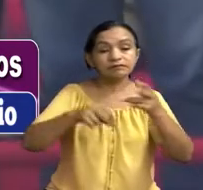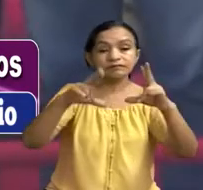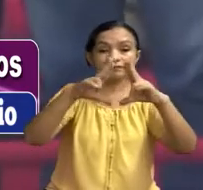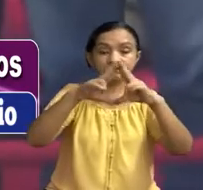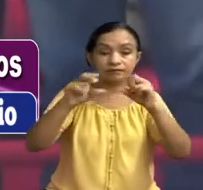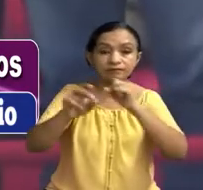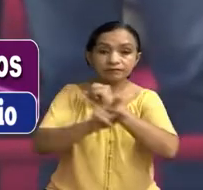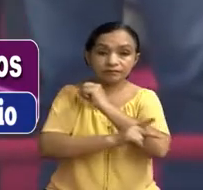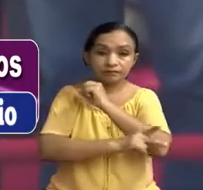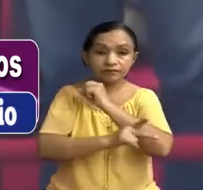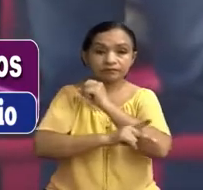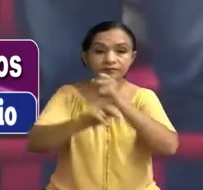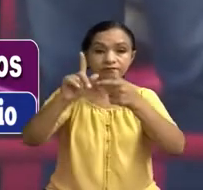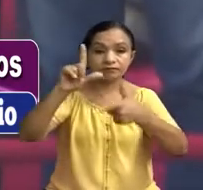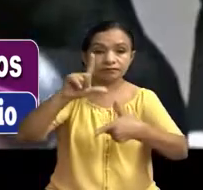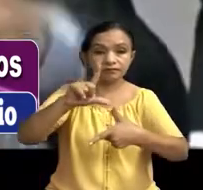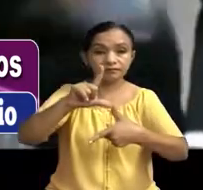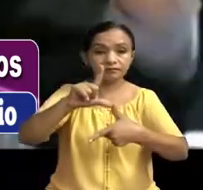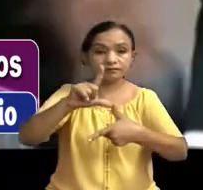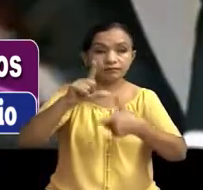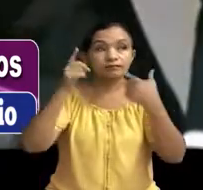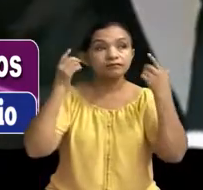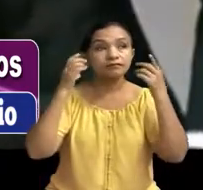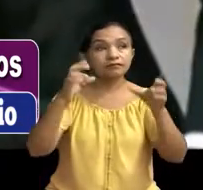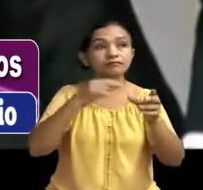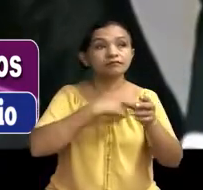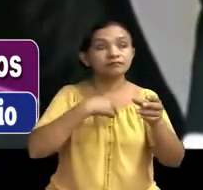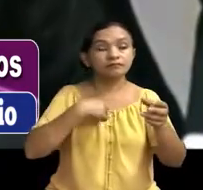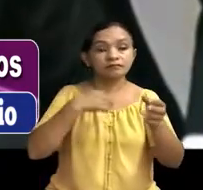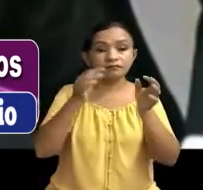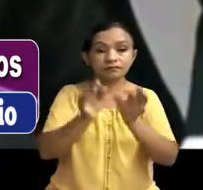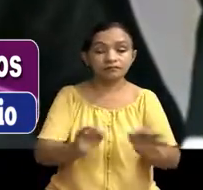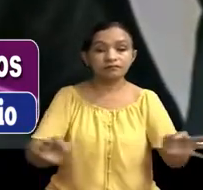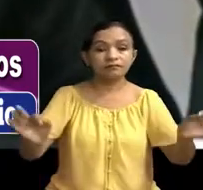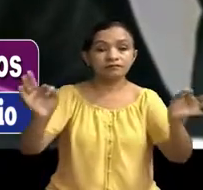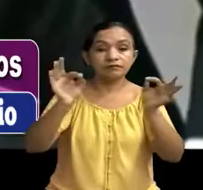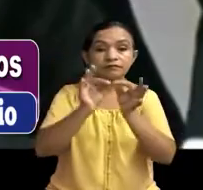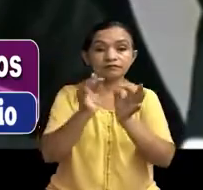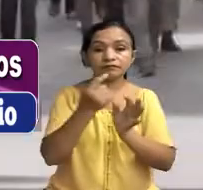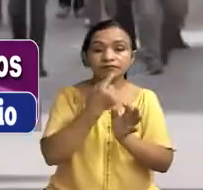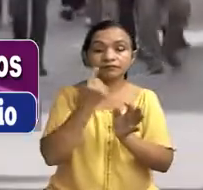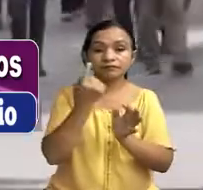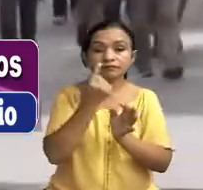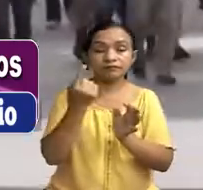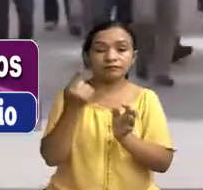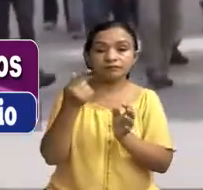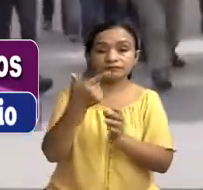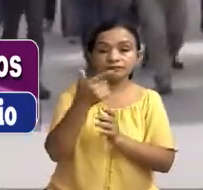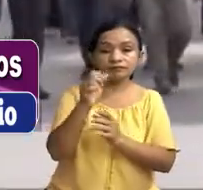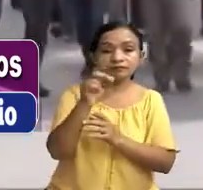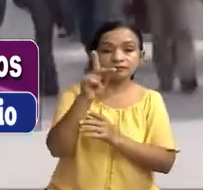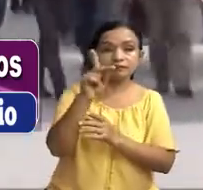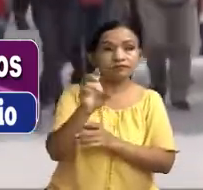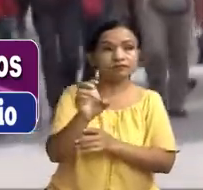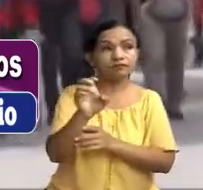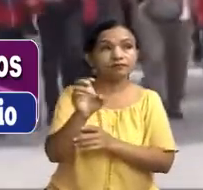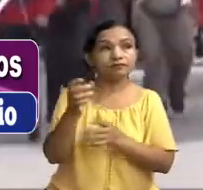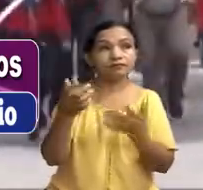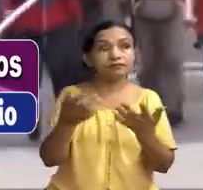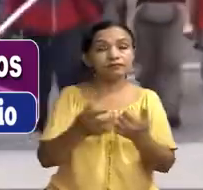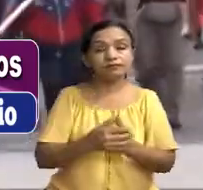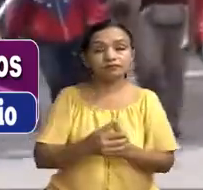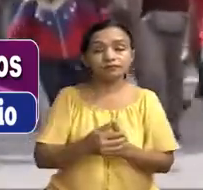nicaragüense, de América Latina y el Caribe frente al imperio, y esa es la tarea principal. ¿Quiénes son los que están detrás de los golpes de Estado aquí? Sí,